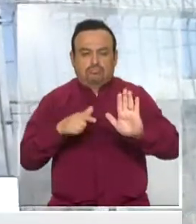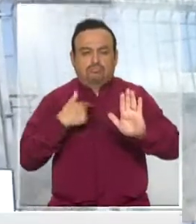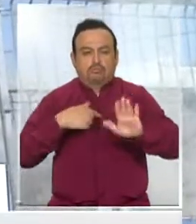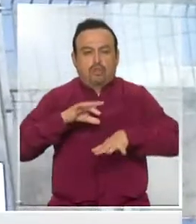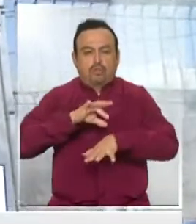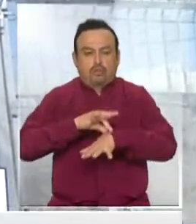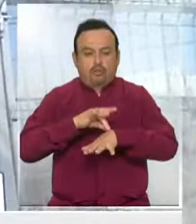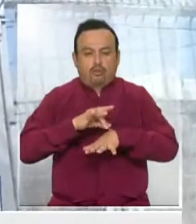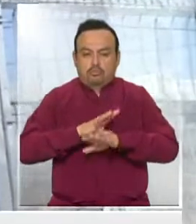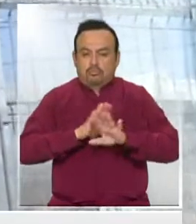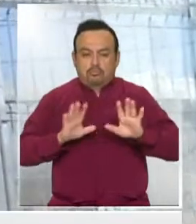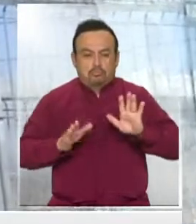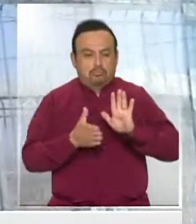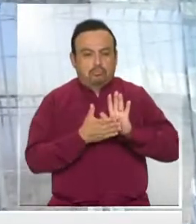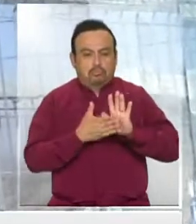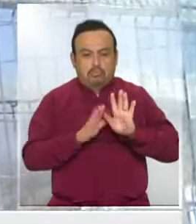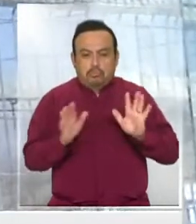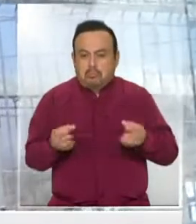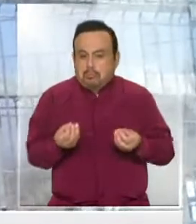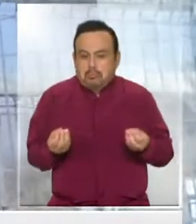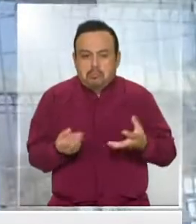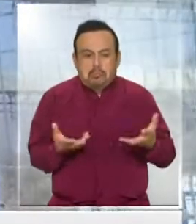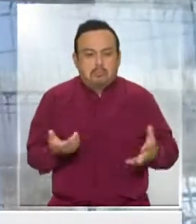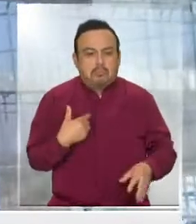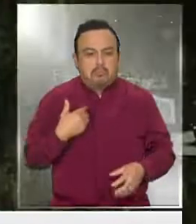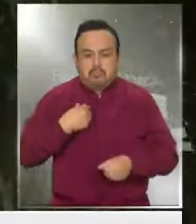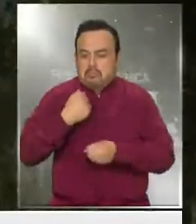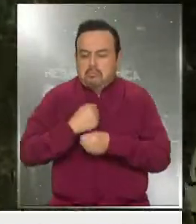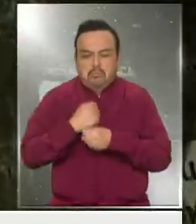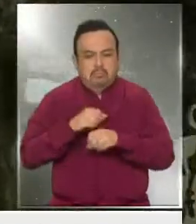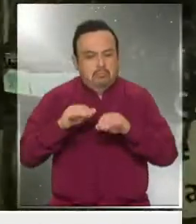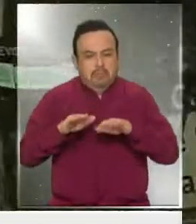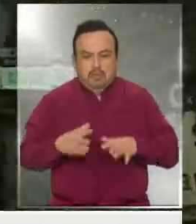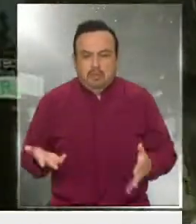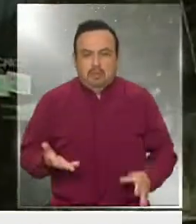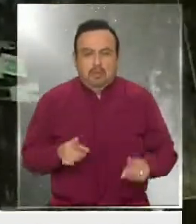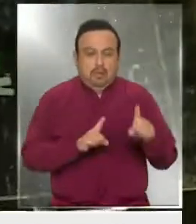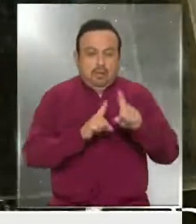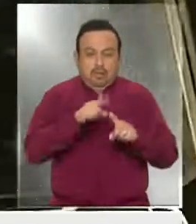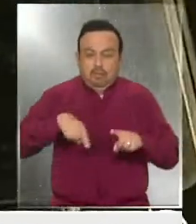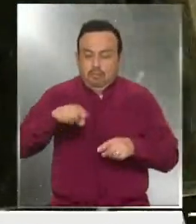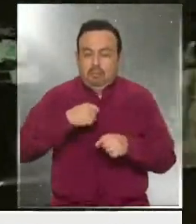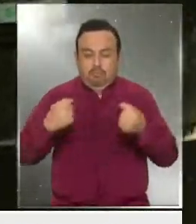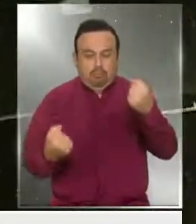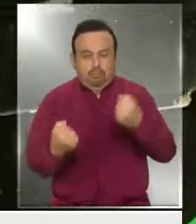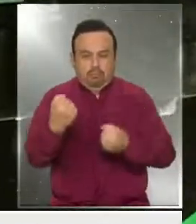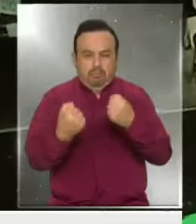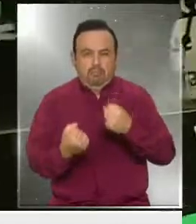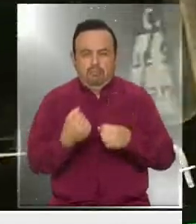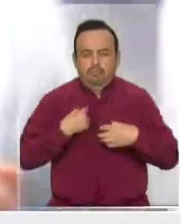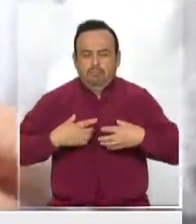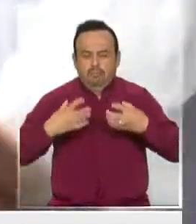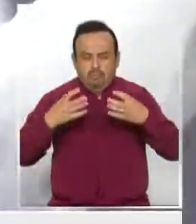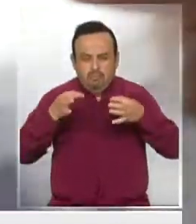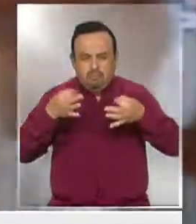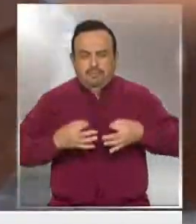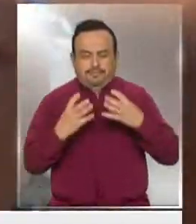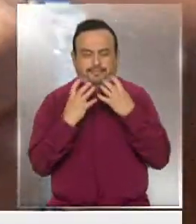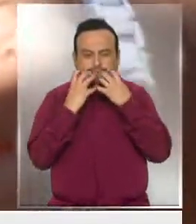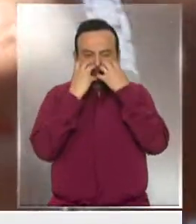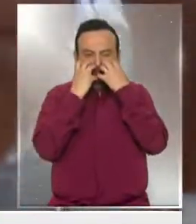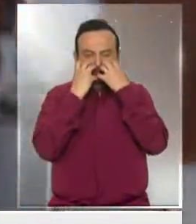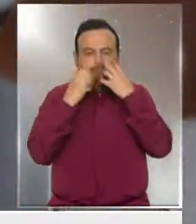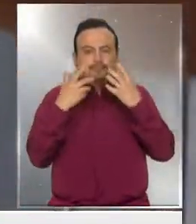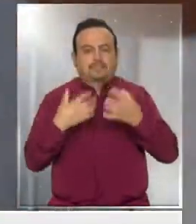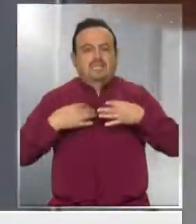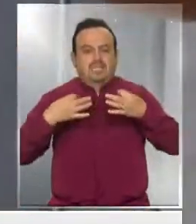médico. Y no pasó nada, o sea, estamos trabajando igual. Si bien algunos choferes cuentan con elementos de seguridad, otros denuncian que